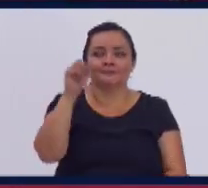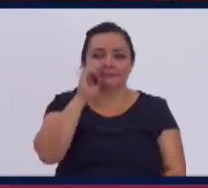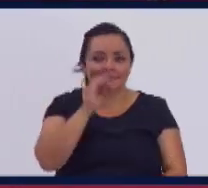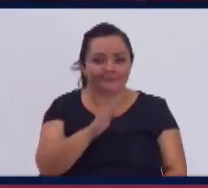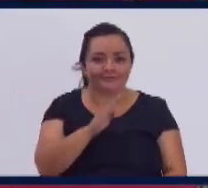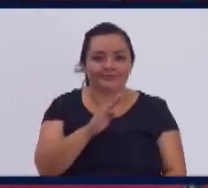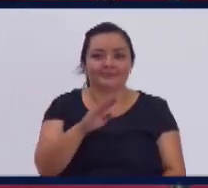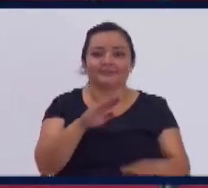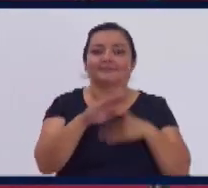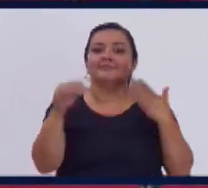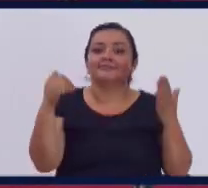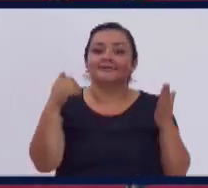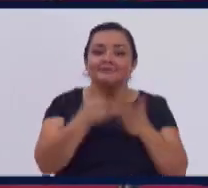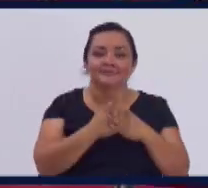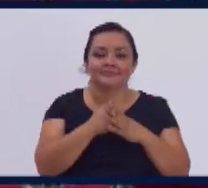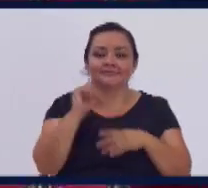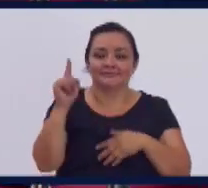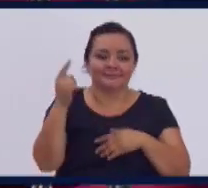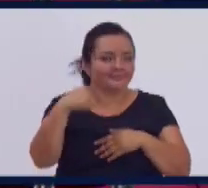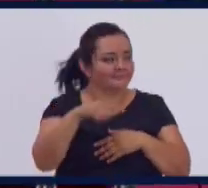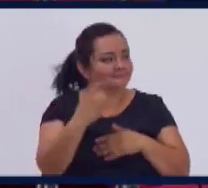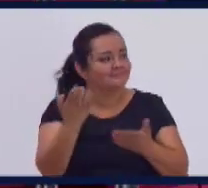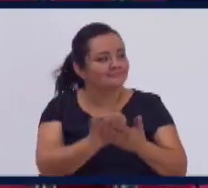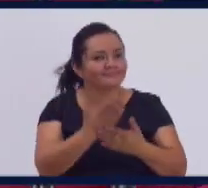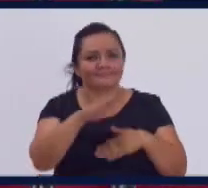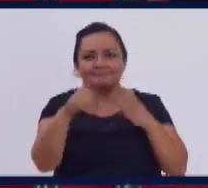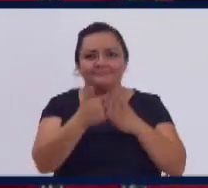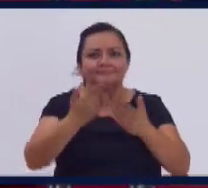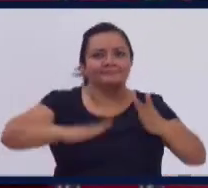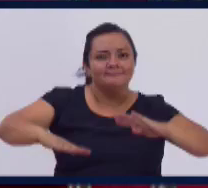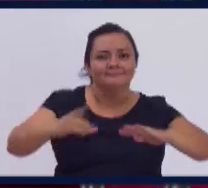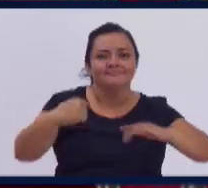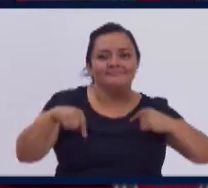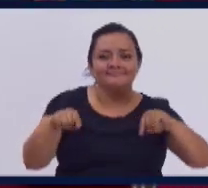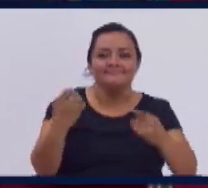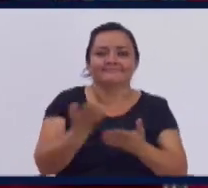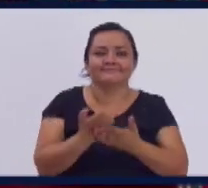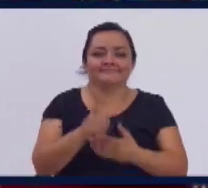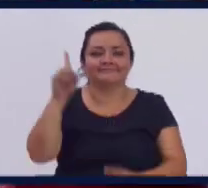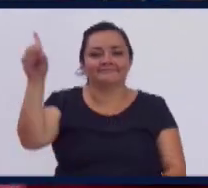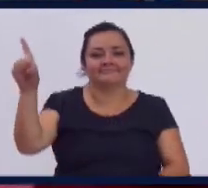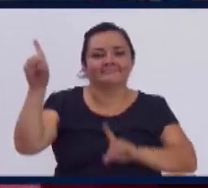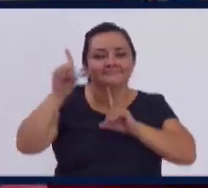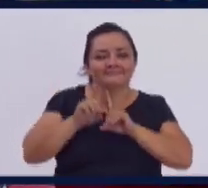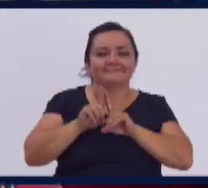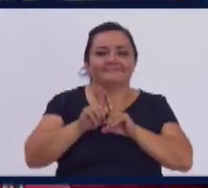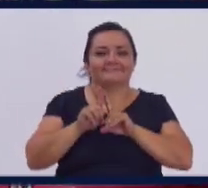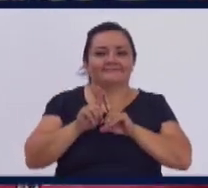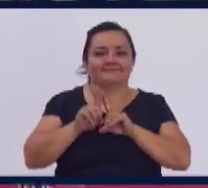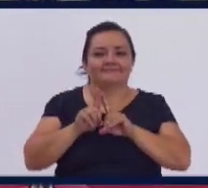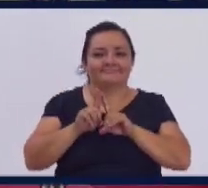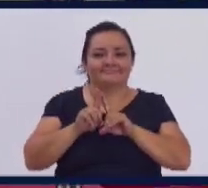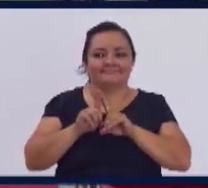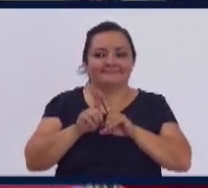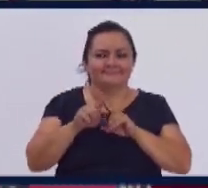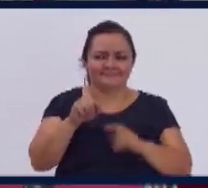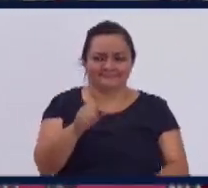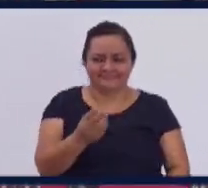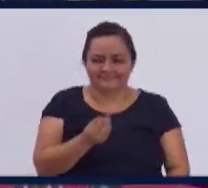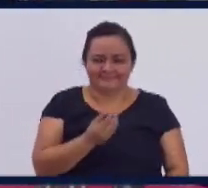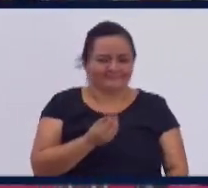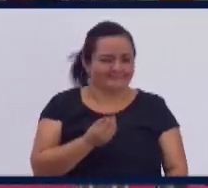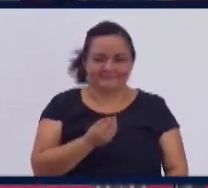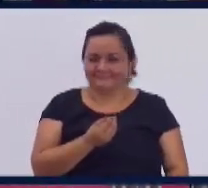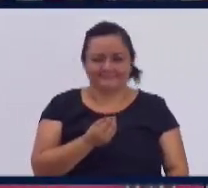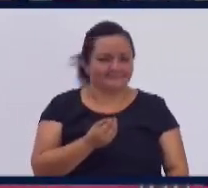que digas todo lo que Él te diga y que vayas todo lugar donde te dice, porque Él estará contigo. No tengas temor